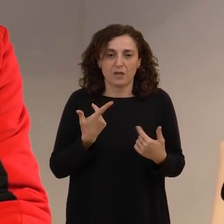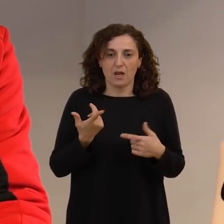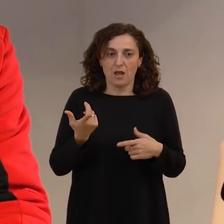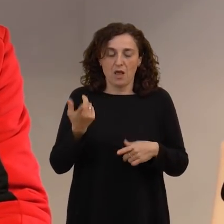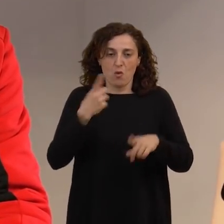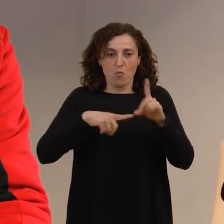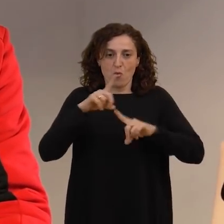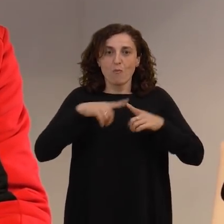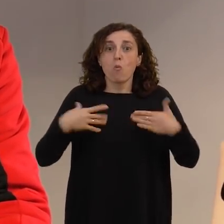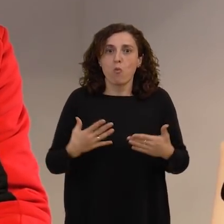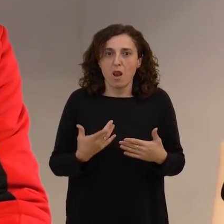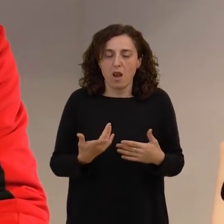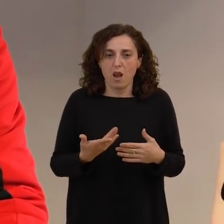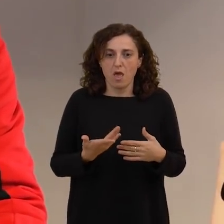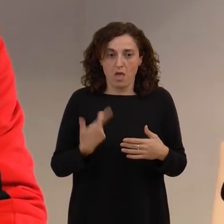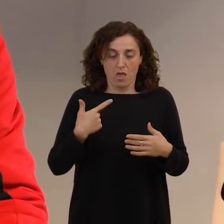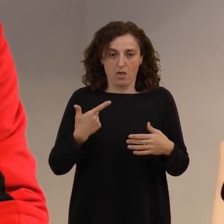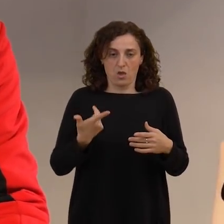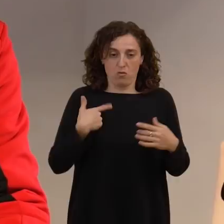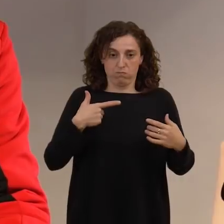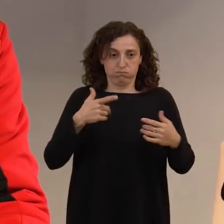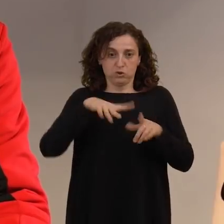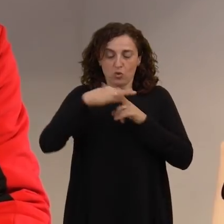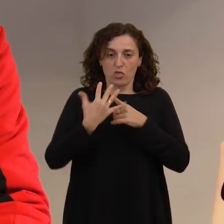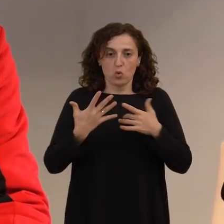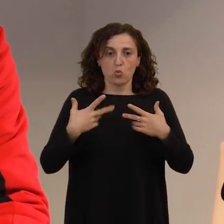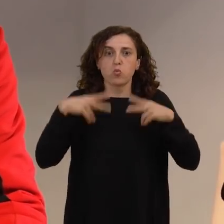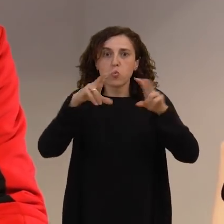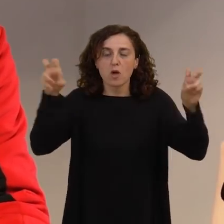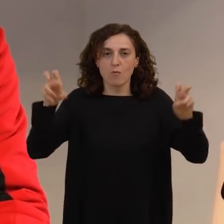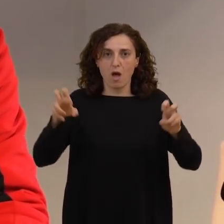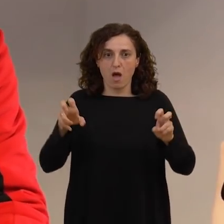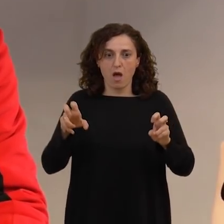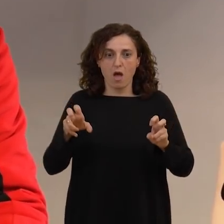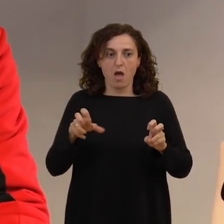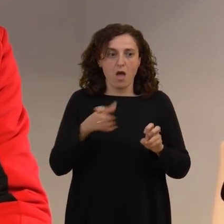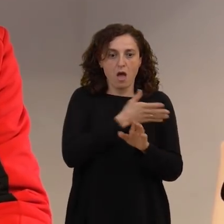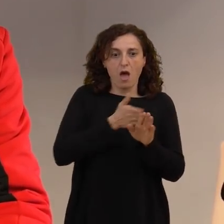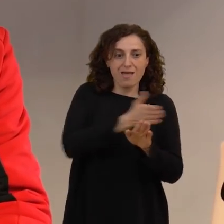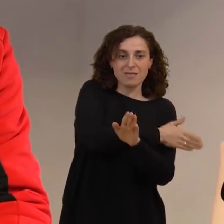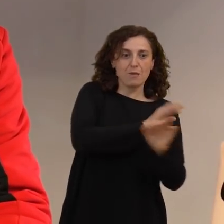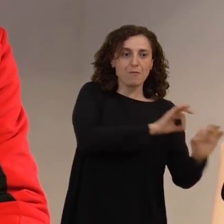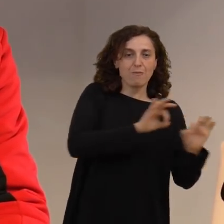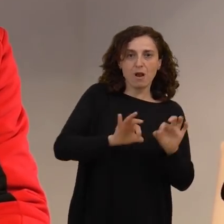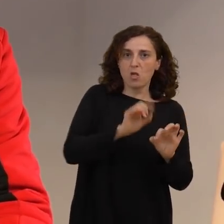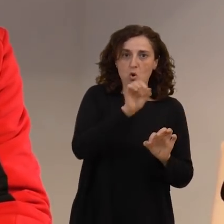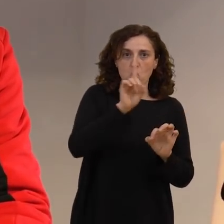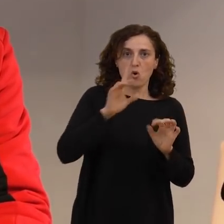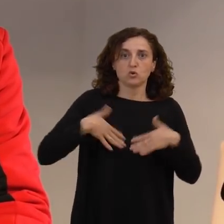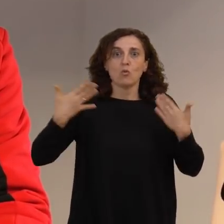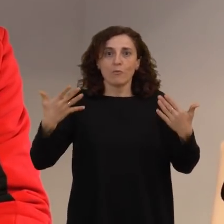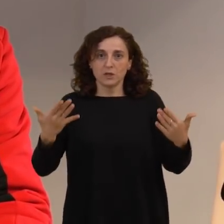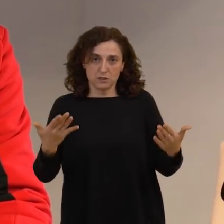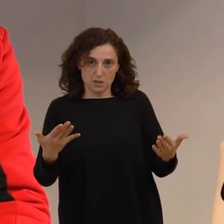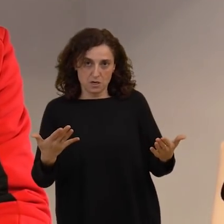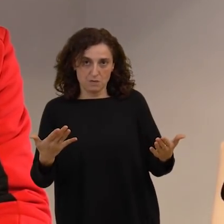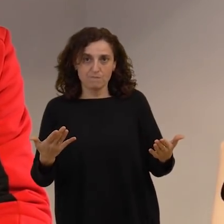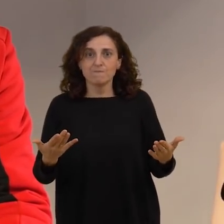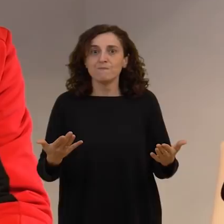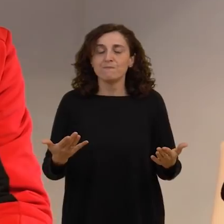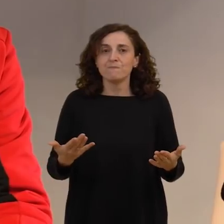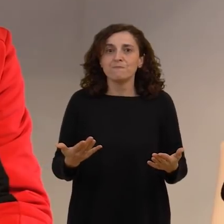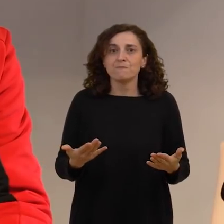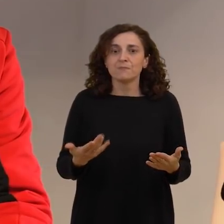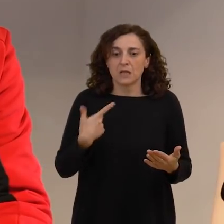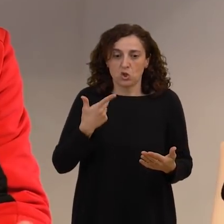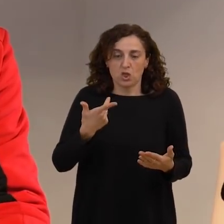problema es que tú te ves en una situación que no te esperas en tu vida, o sea, es algo así de repente, y